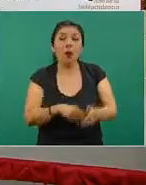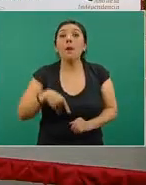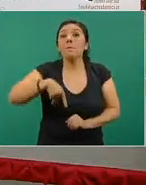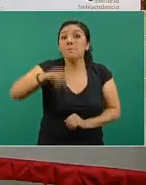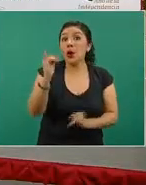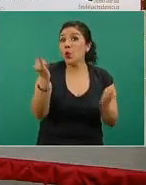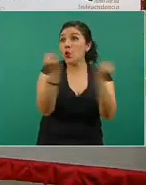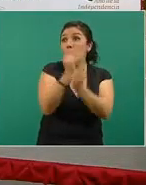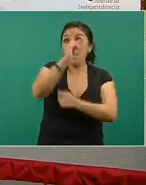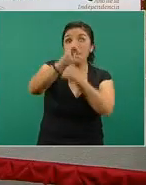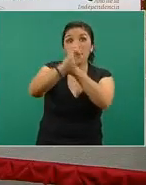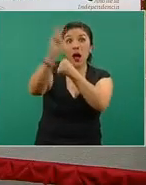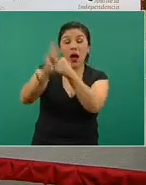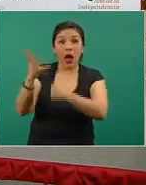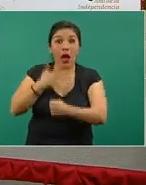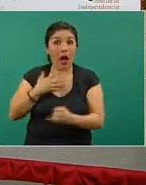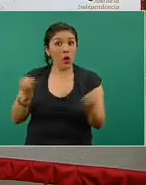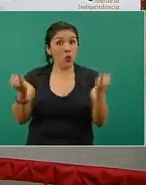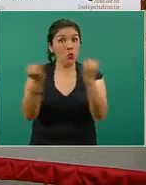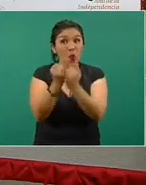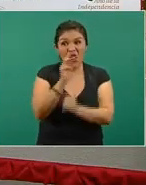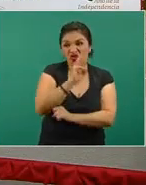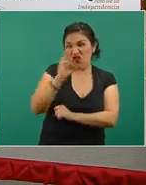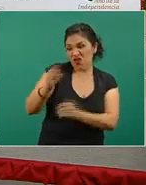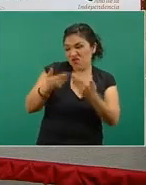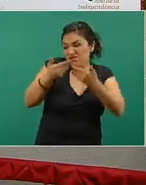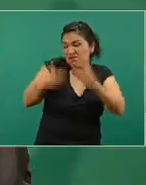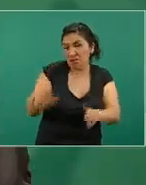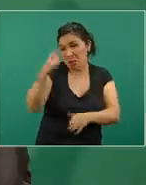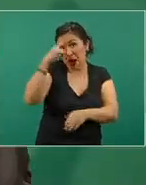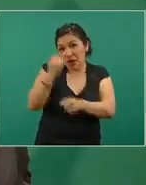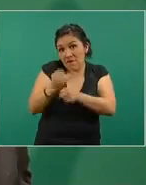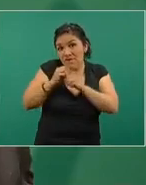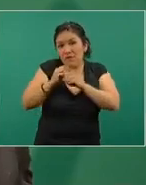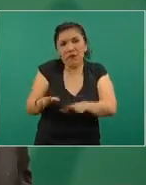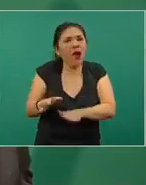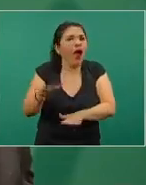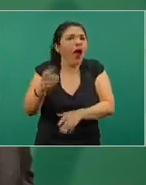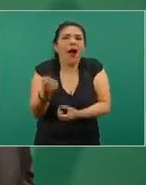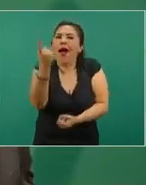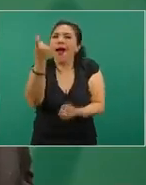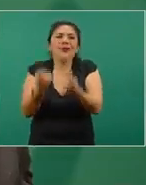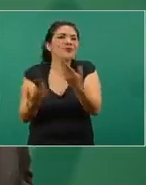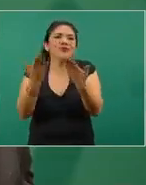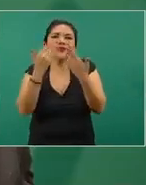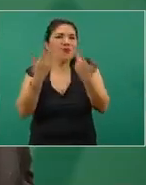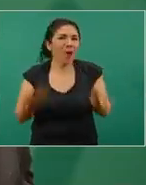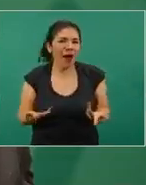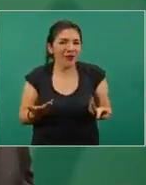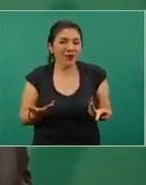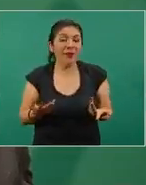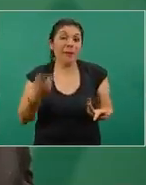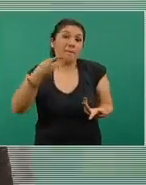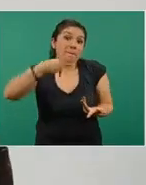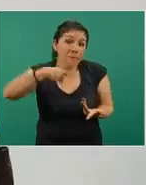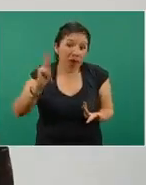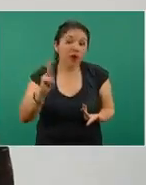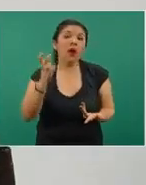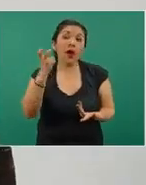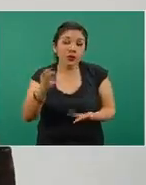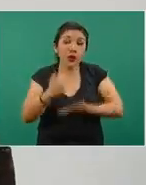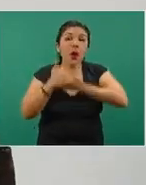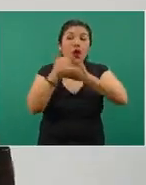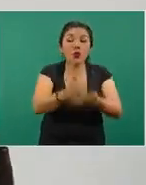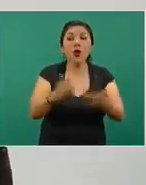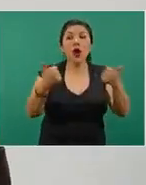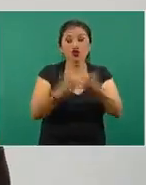los países, ¿no? cuentan con esta capacidad para tener estos datos públicos. Sin embargo, pues contribuyen a